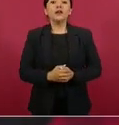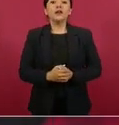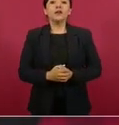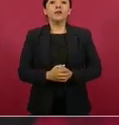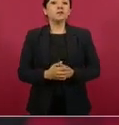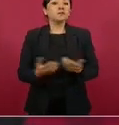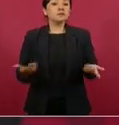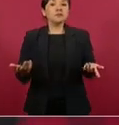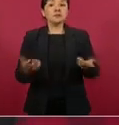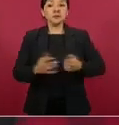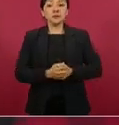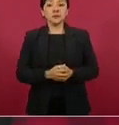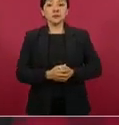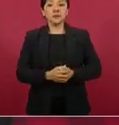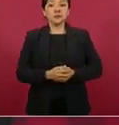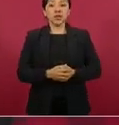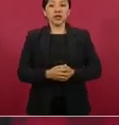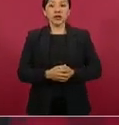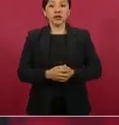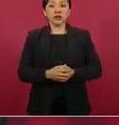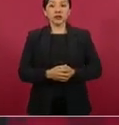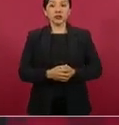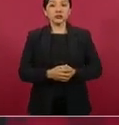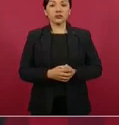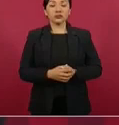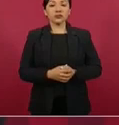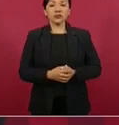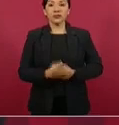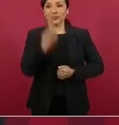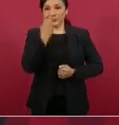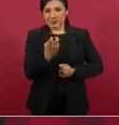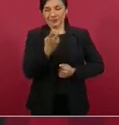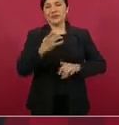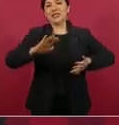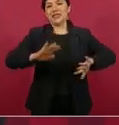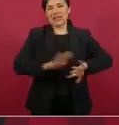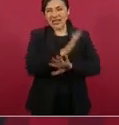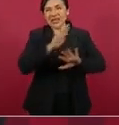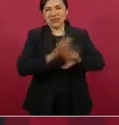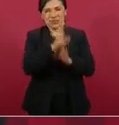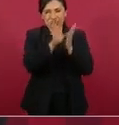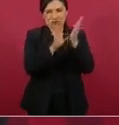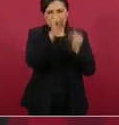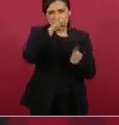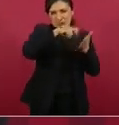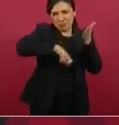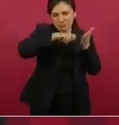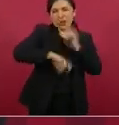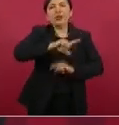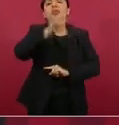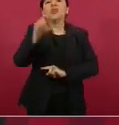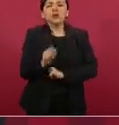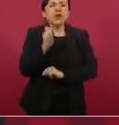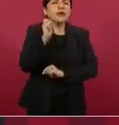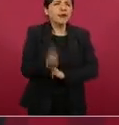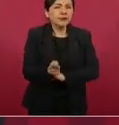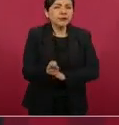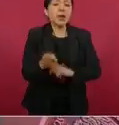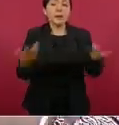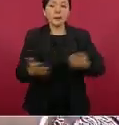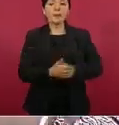¿Qué viene con la reforma constitucional? Tengo